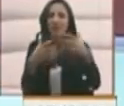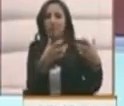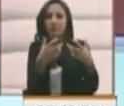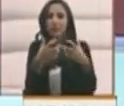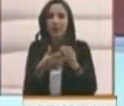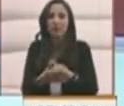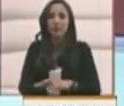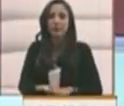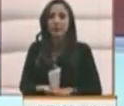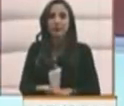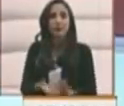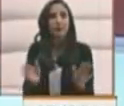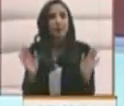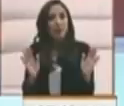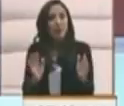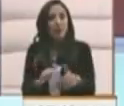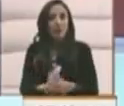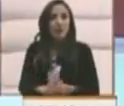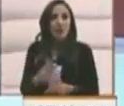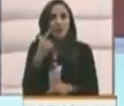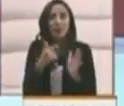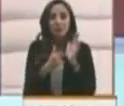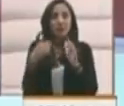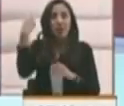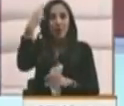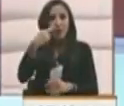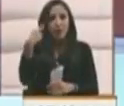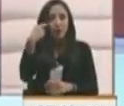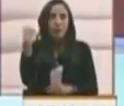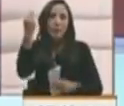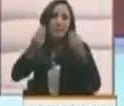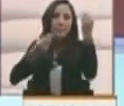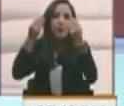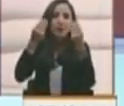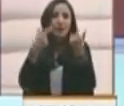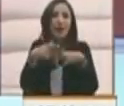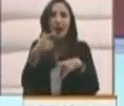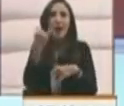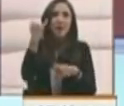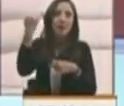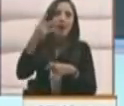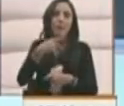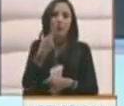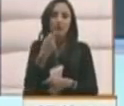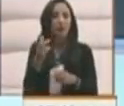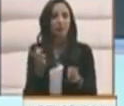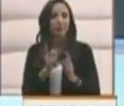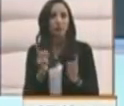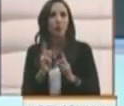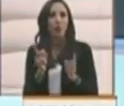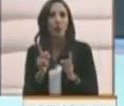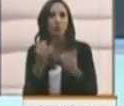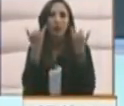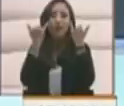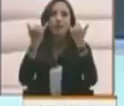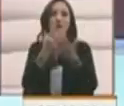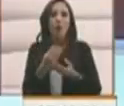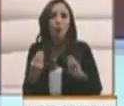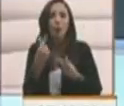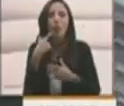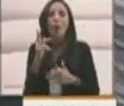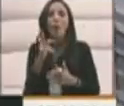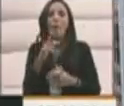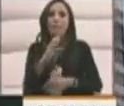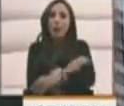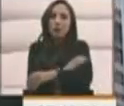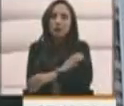Y ya no tenemos entonces nosotros que reflexionar o pensar en términos políticos al hablar de esta parte de la oposición, sino ya en